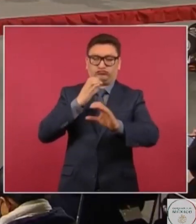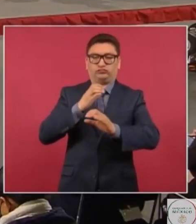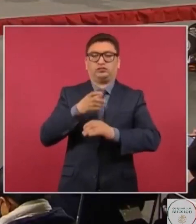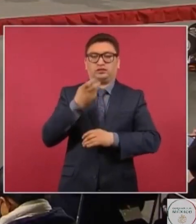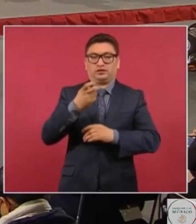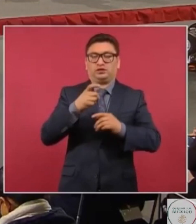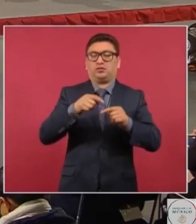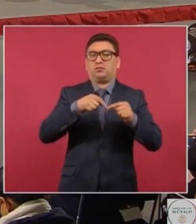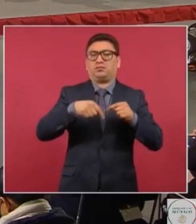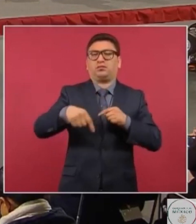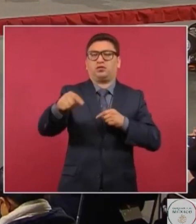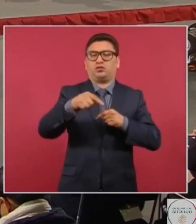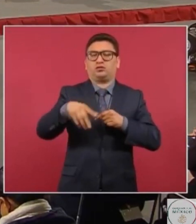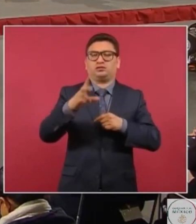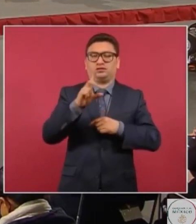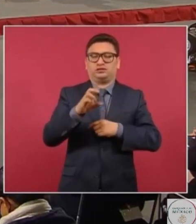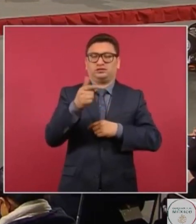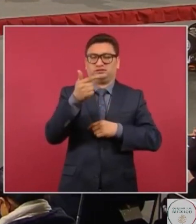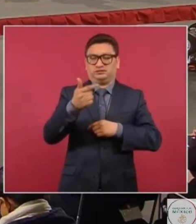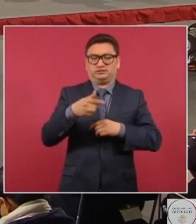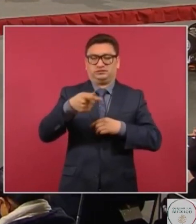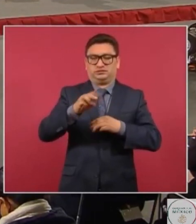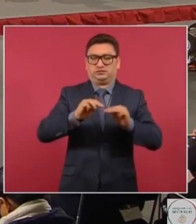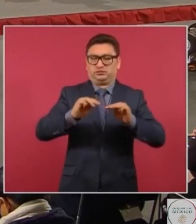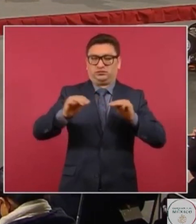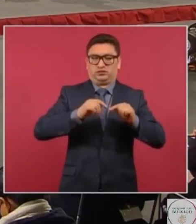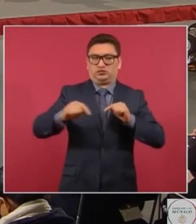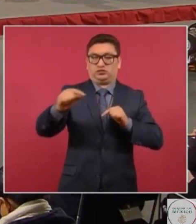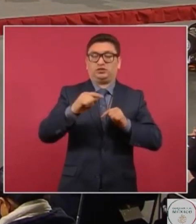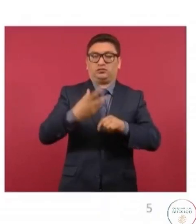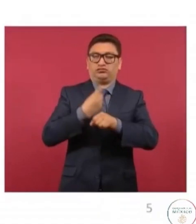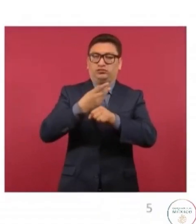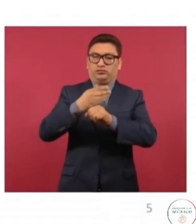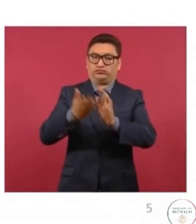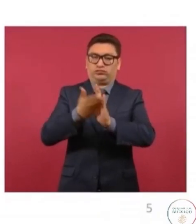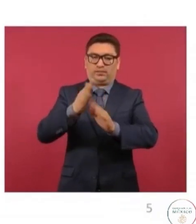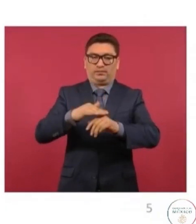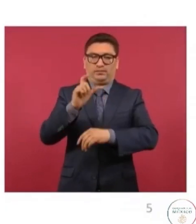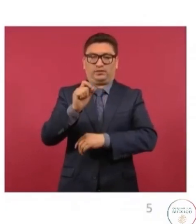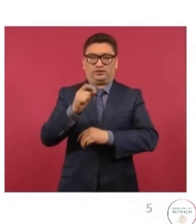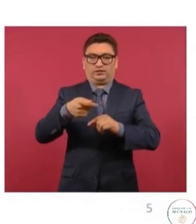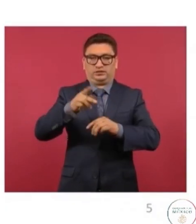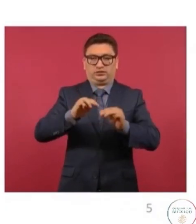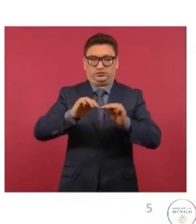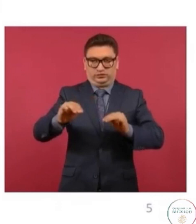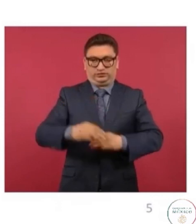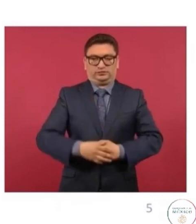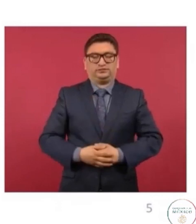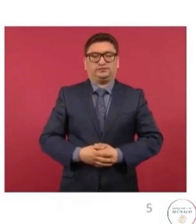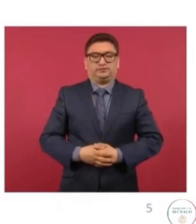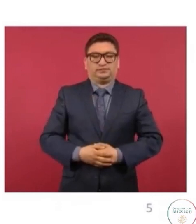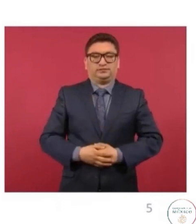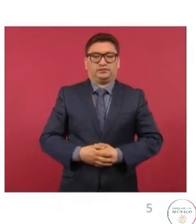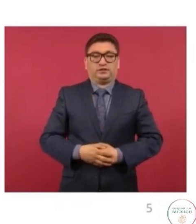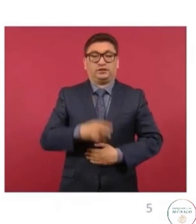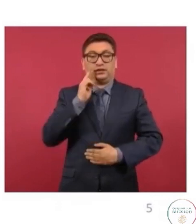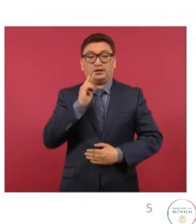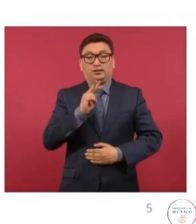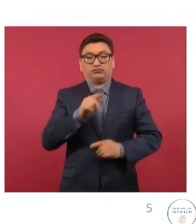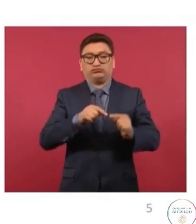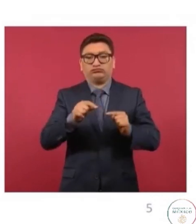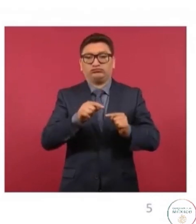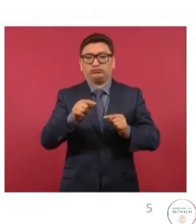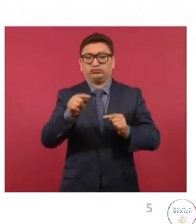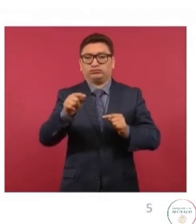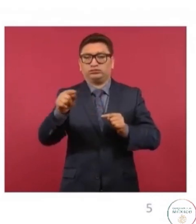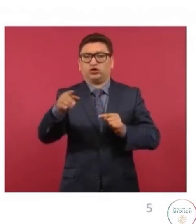una longitud total de 37 kilómetros y la ampliación fueron 20 kilómetros para llegar al aeropuerto.